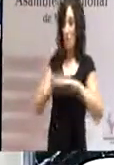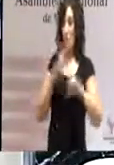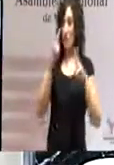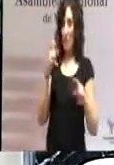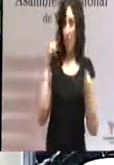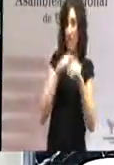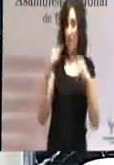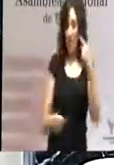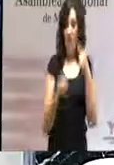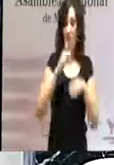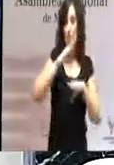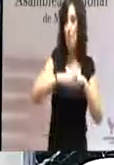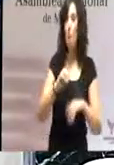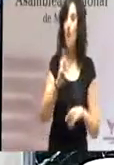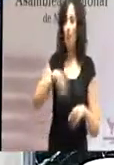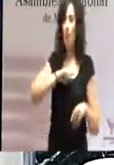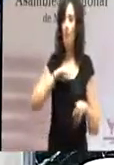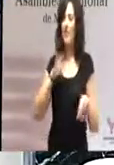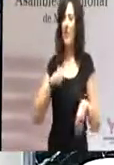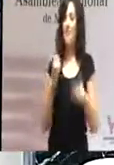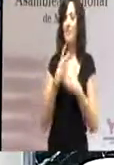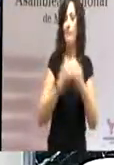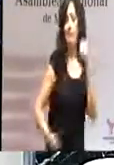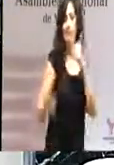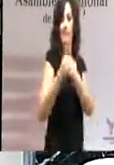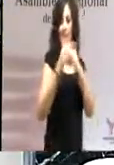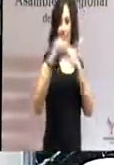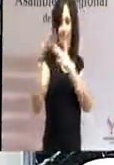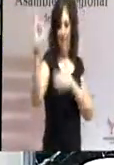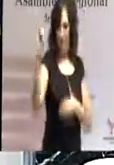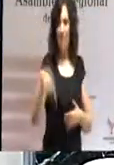de déficit. Ahí también estamos a la cabeza.